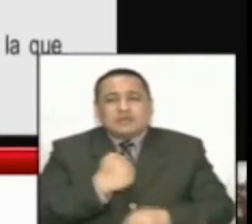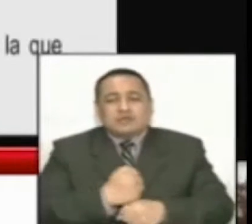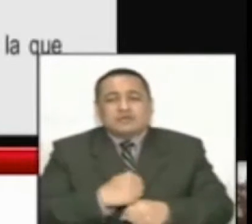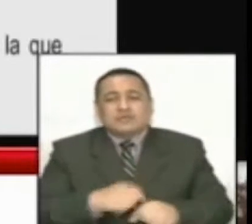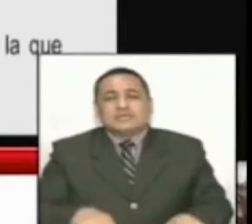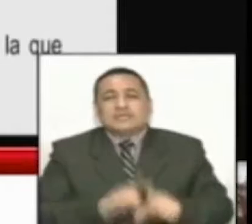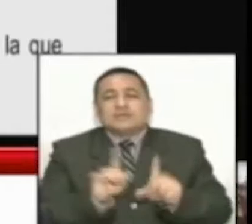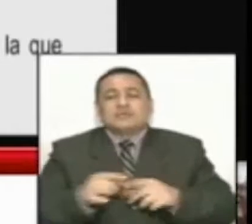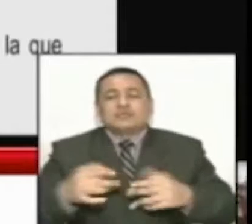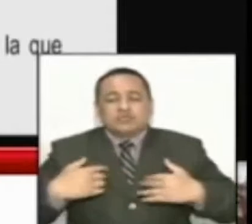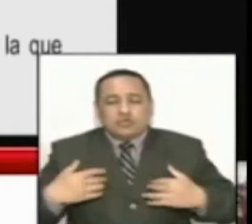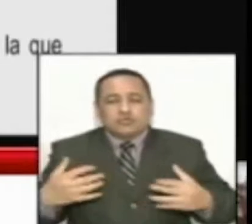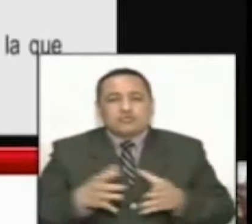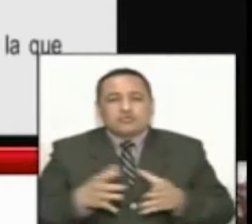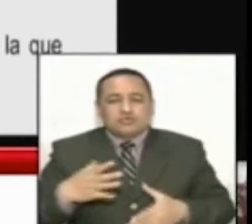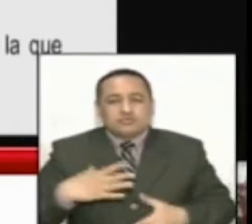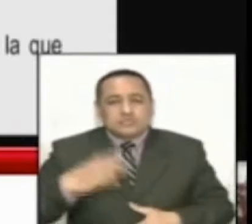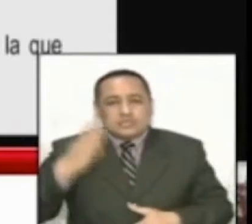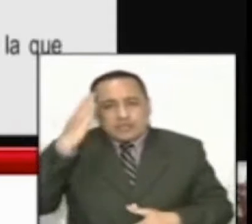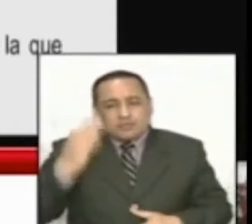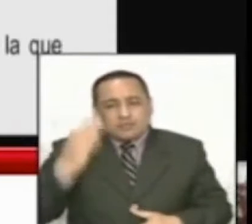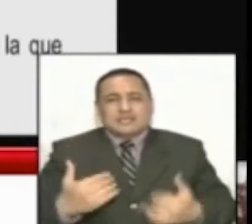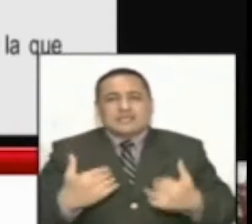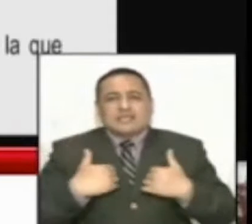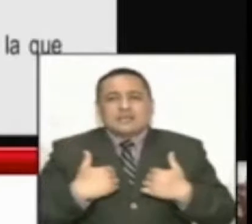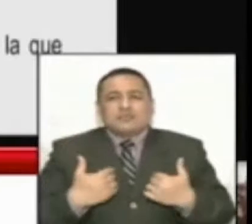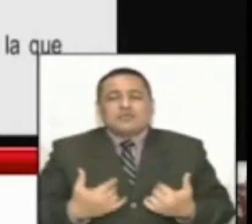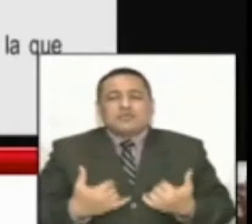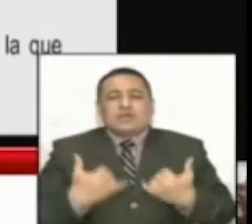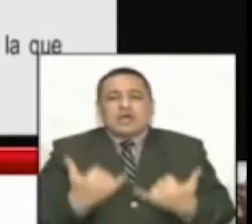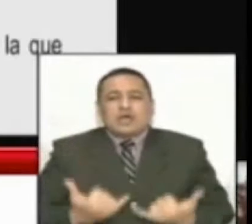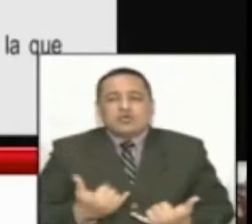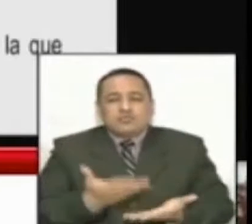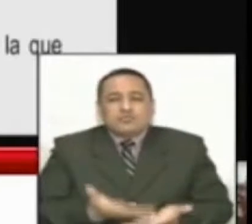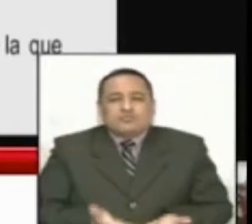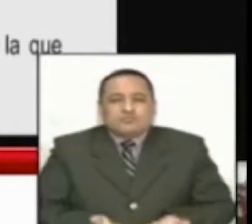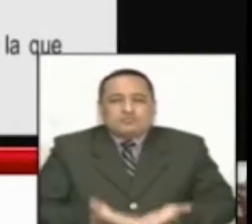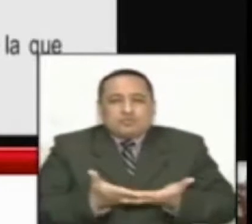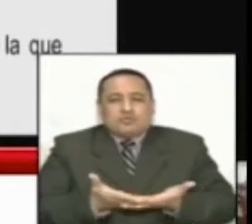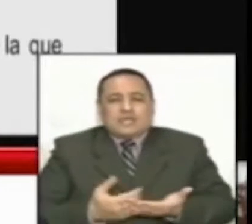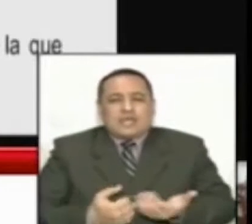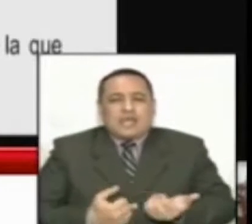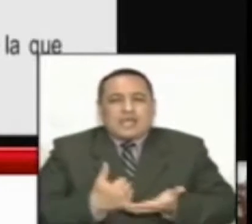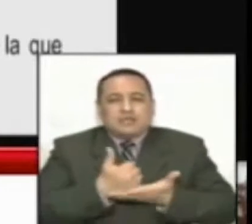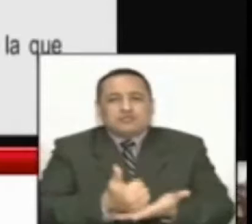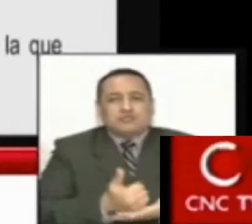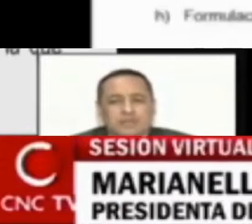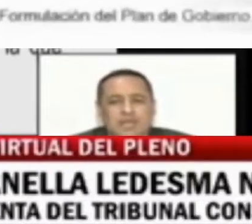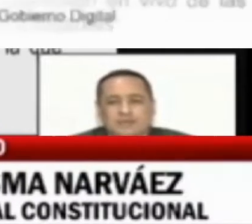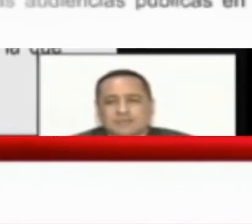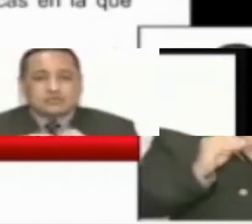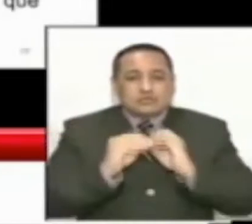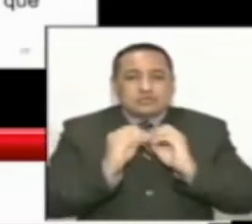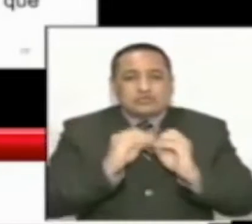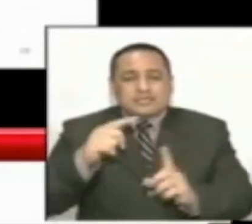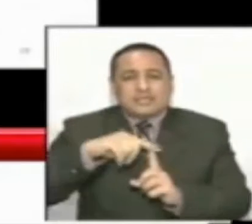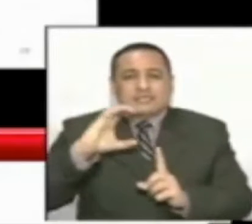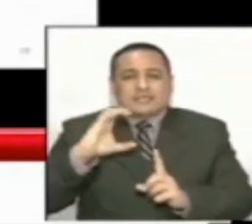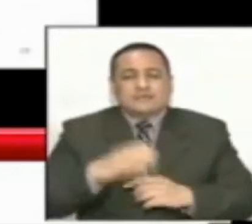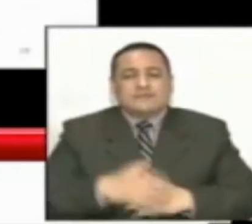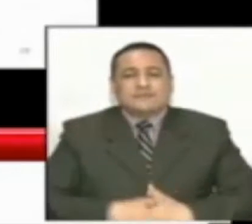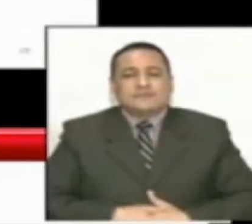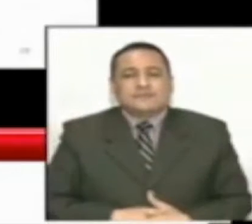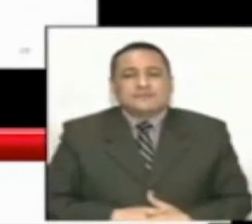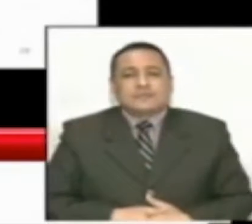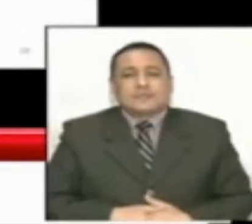kallpanchamunhaku, justicia constitucionalta, llaqtaman asuykachinankupaq. Convenio niskakunata, hinalla tupachimunhaku,